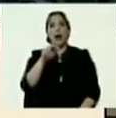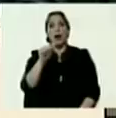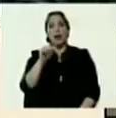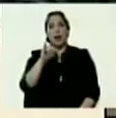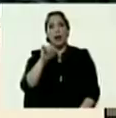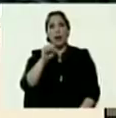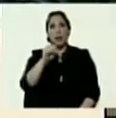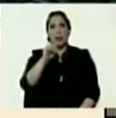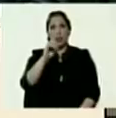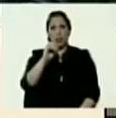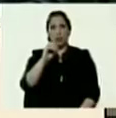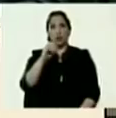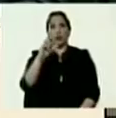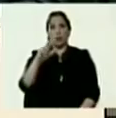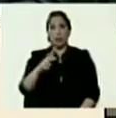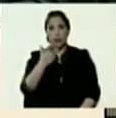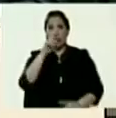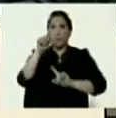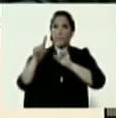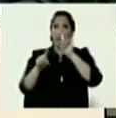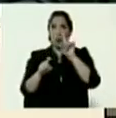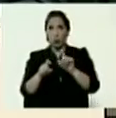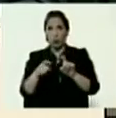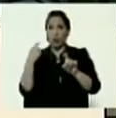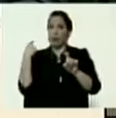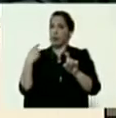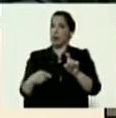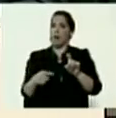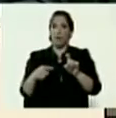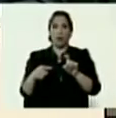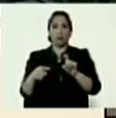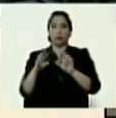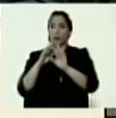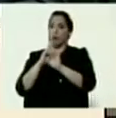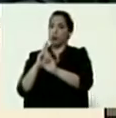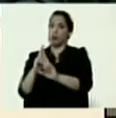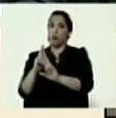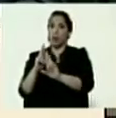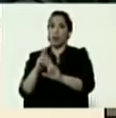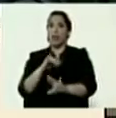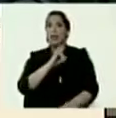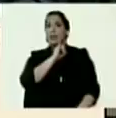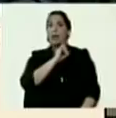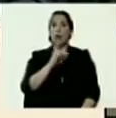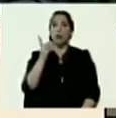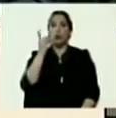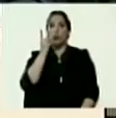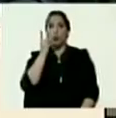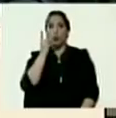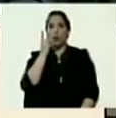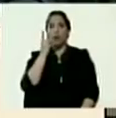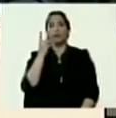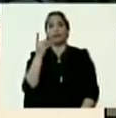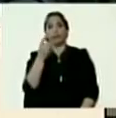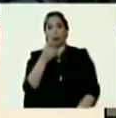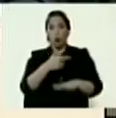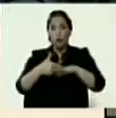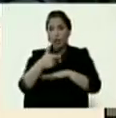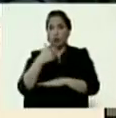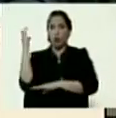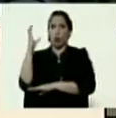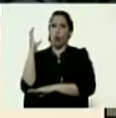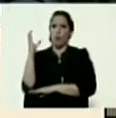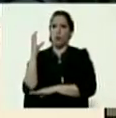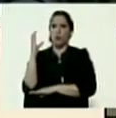tercera pregunta, tercer interrogante, que la tiene que contestar Iván Duque, el gobierno de Colombia, porque hay